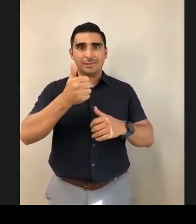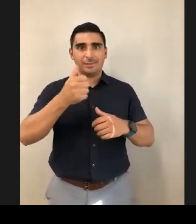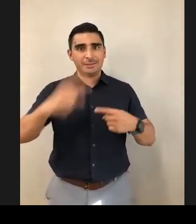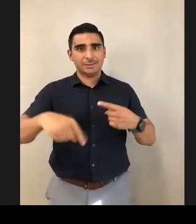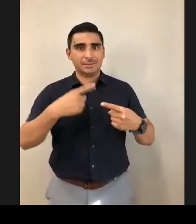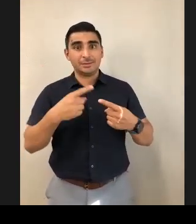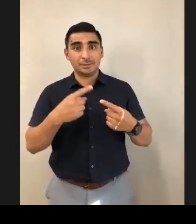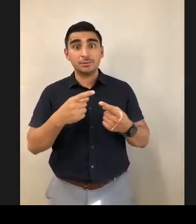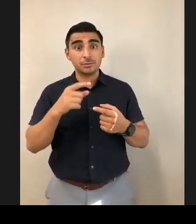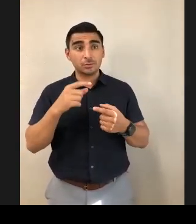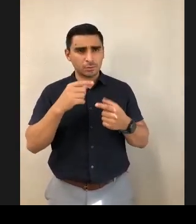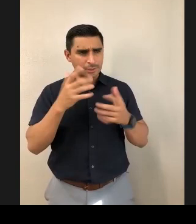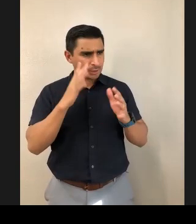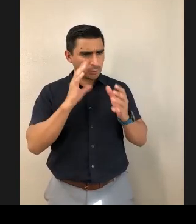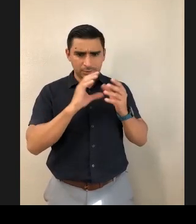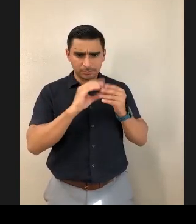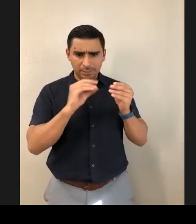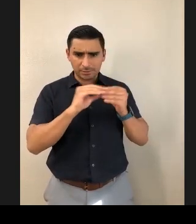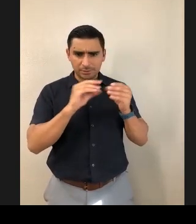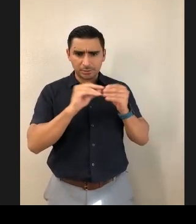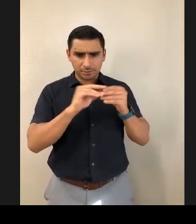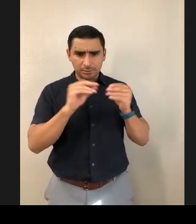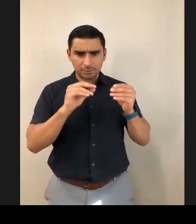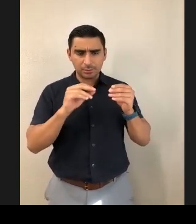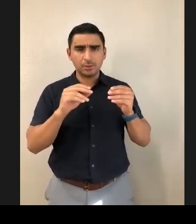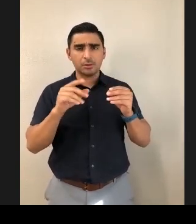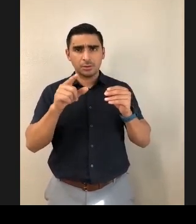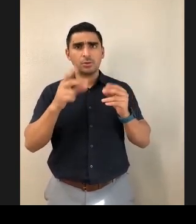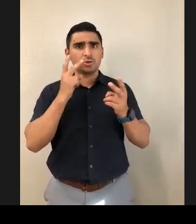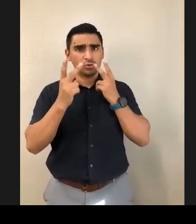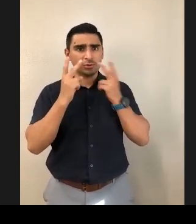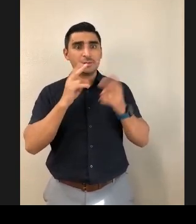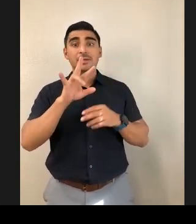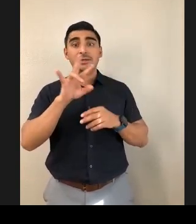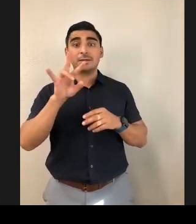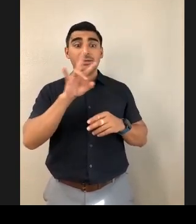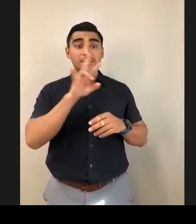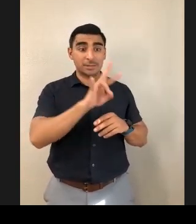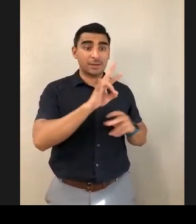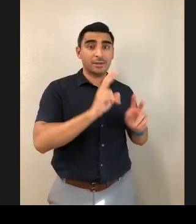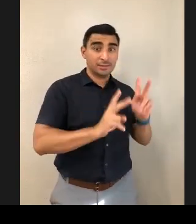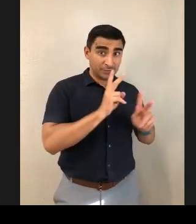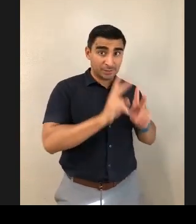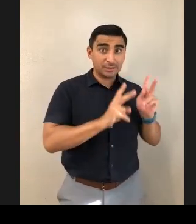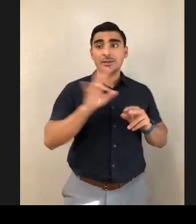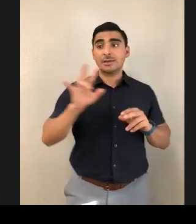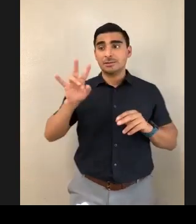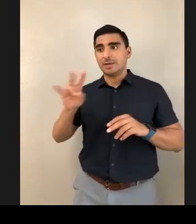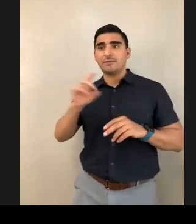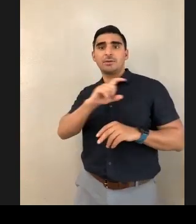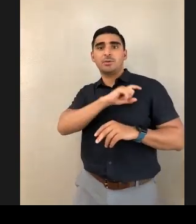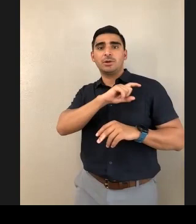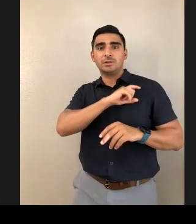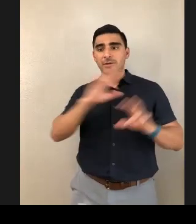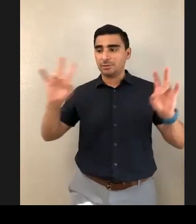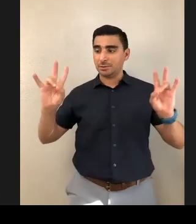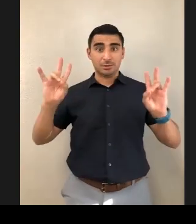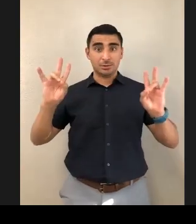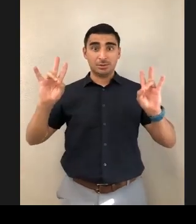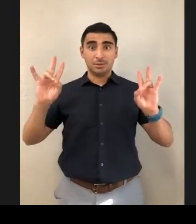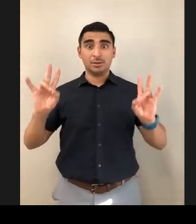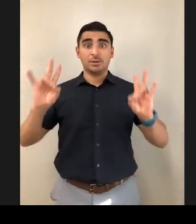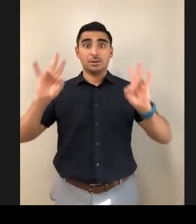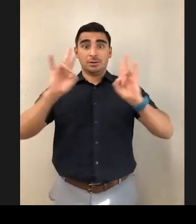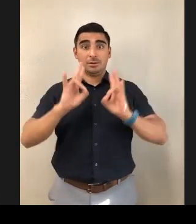las tendencias. Y creo que lo comenté en mi presentación, 7 civiles y